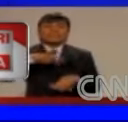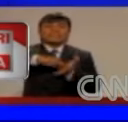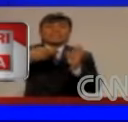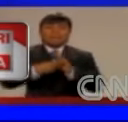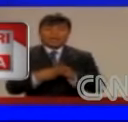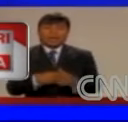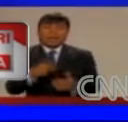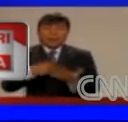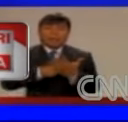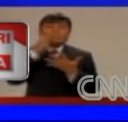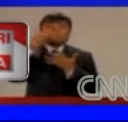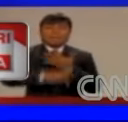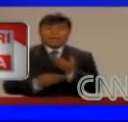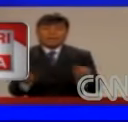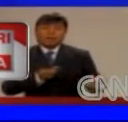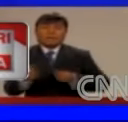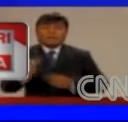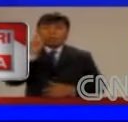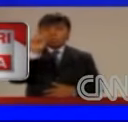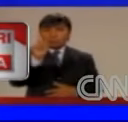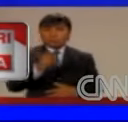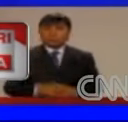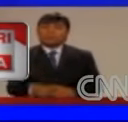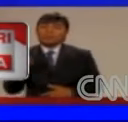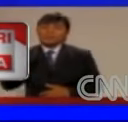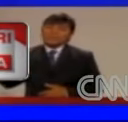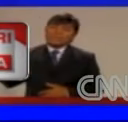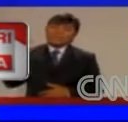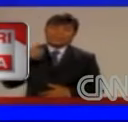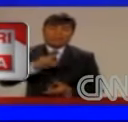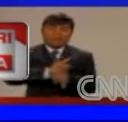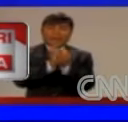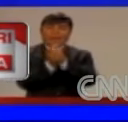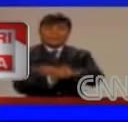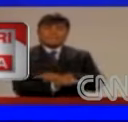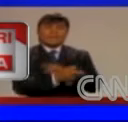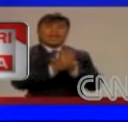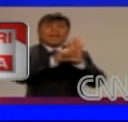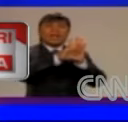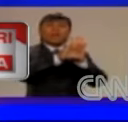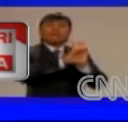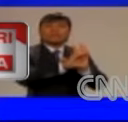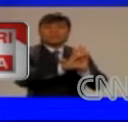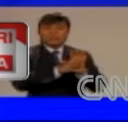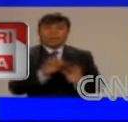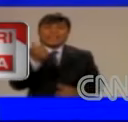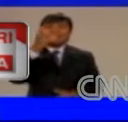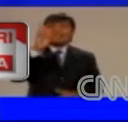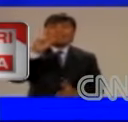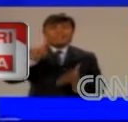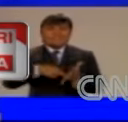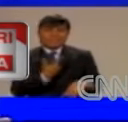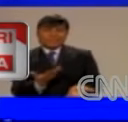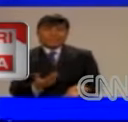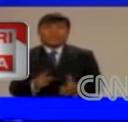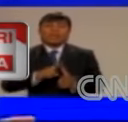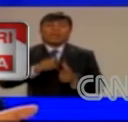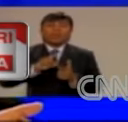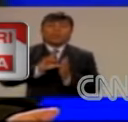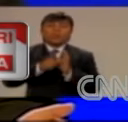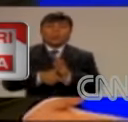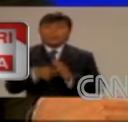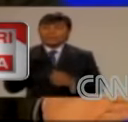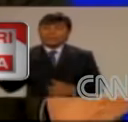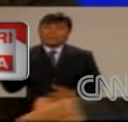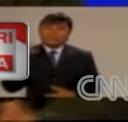gobierno inicial, usted plantea cambiar la Constitución 17 veces más o menos. Pero luego en su compromiso por